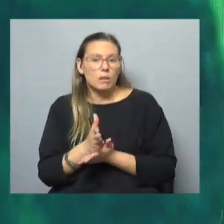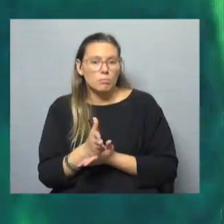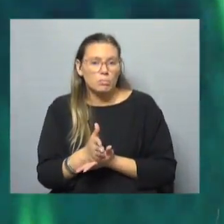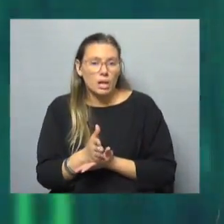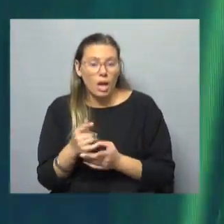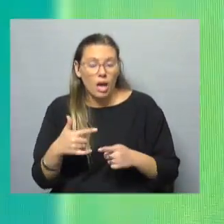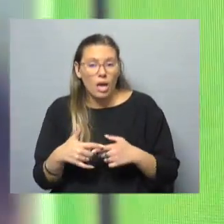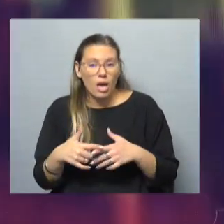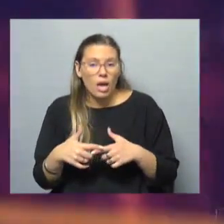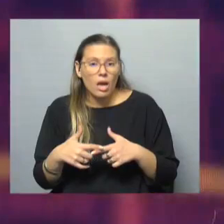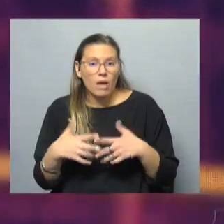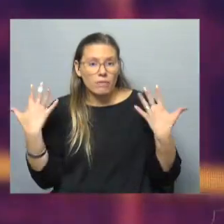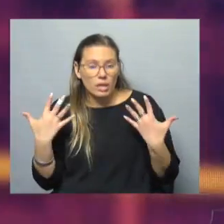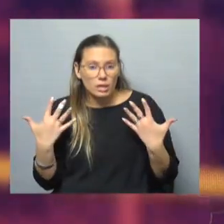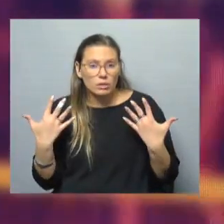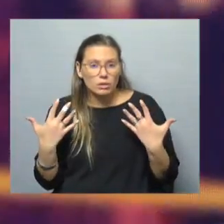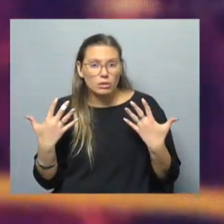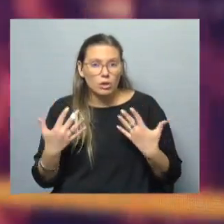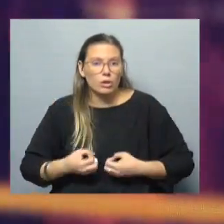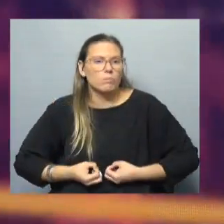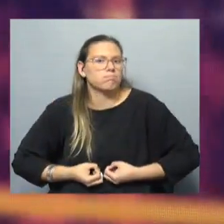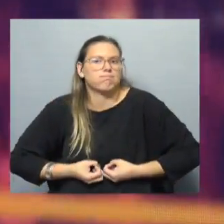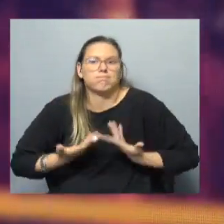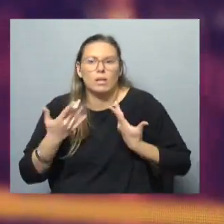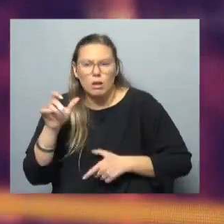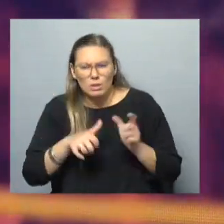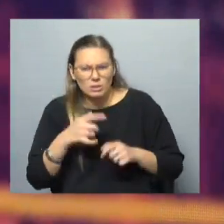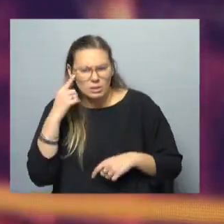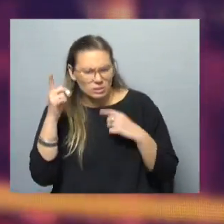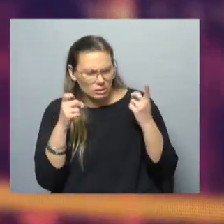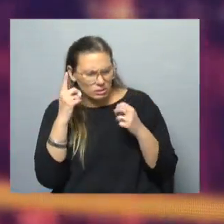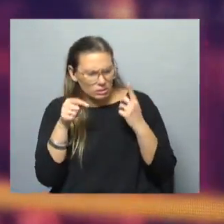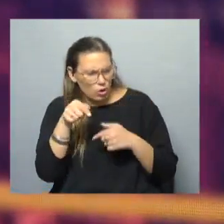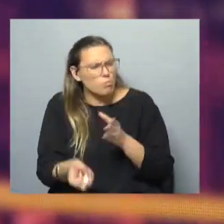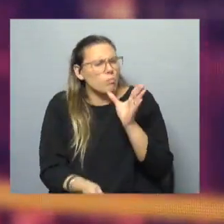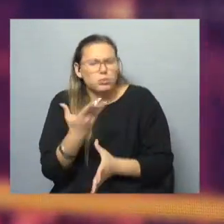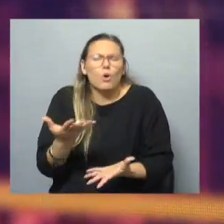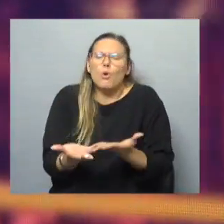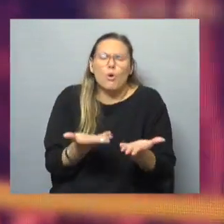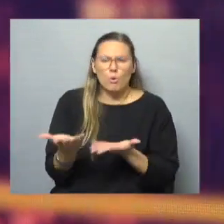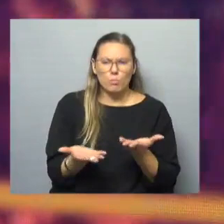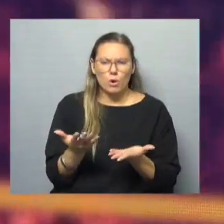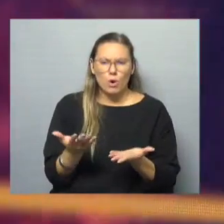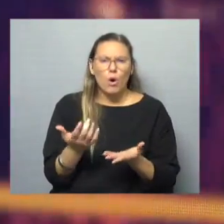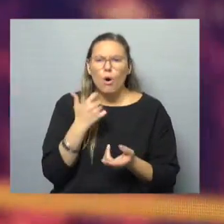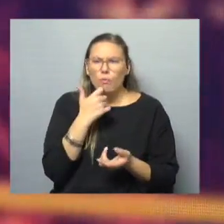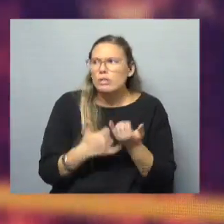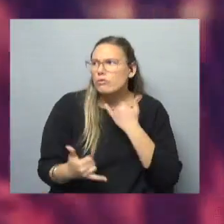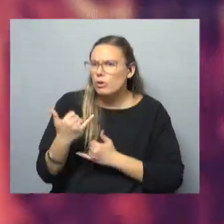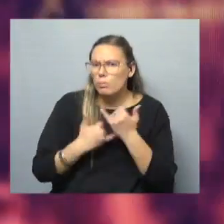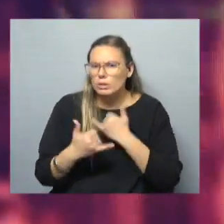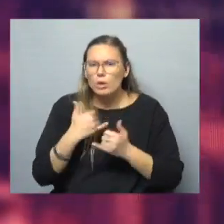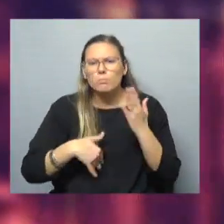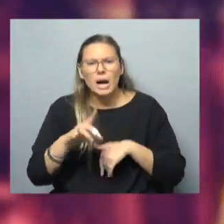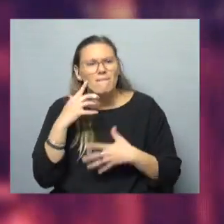estos eventos y lo dábamos todos en Vogue y toda la gente se quedaba pensando de dónde nació esto o se quedaba pensando